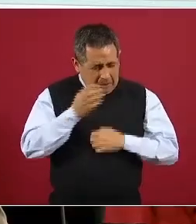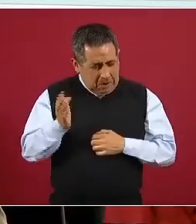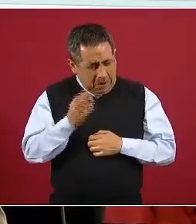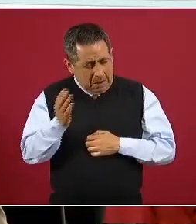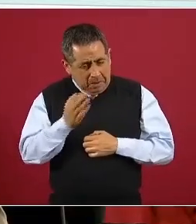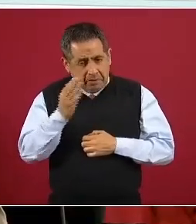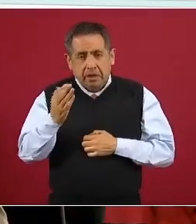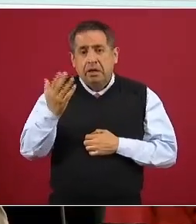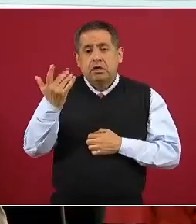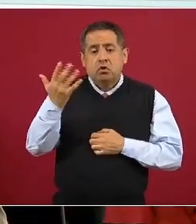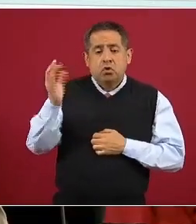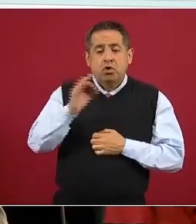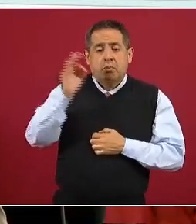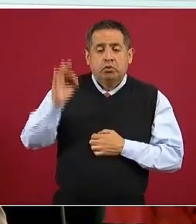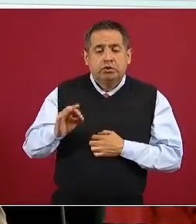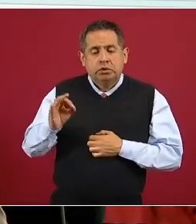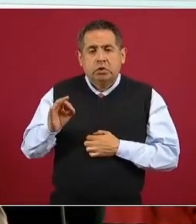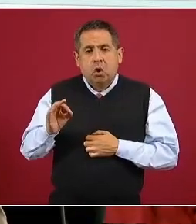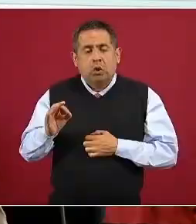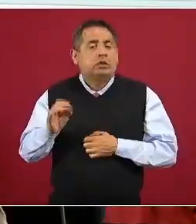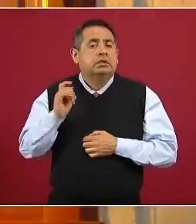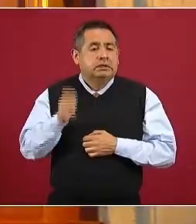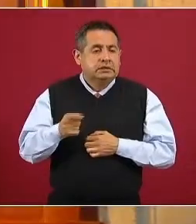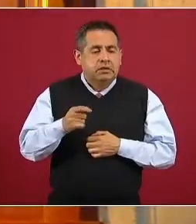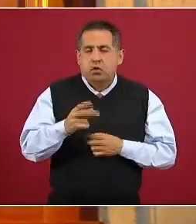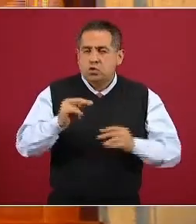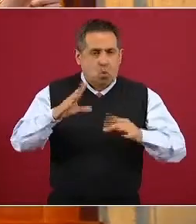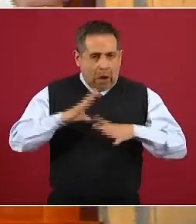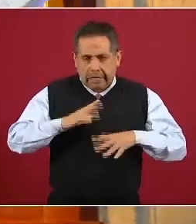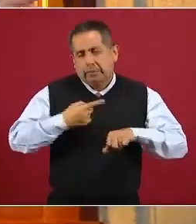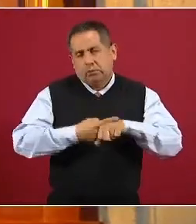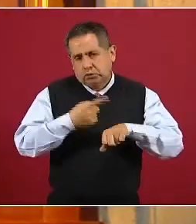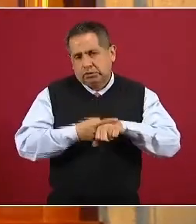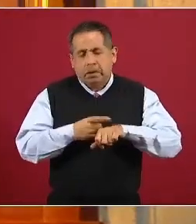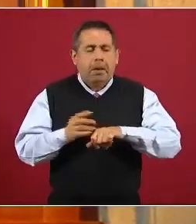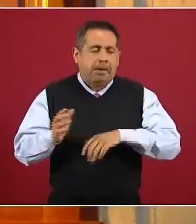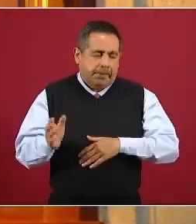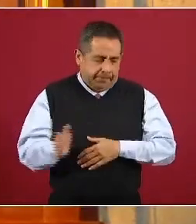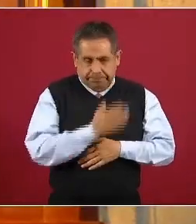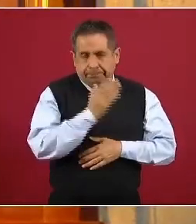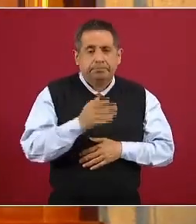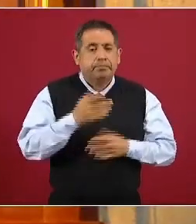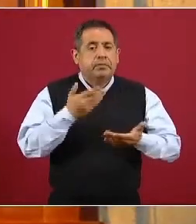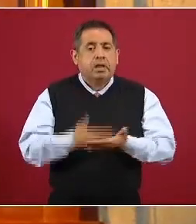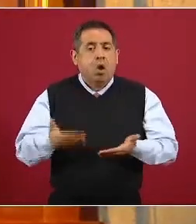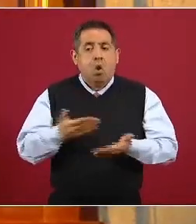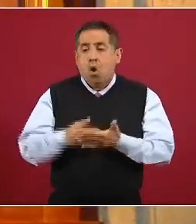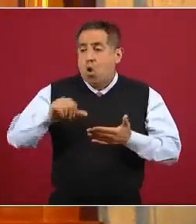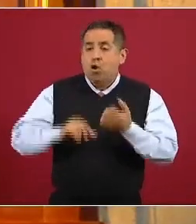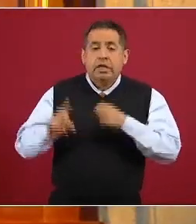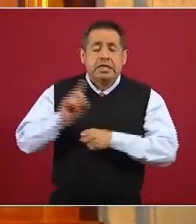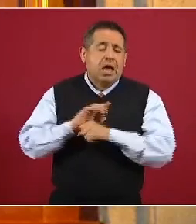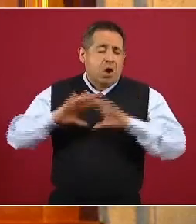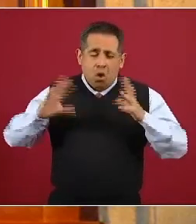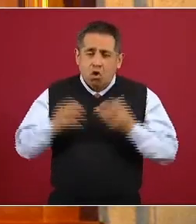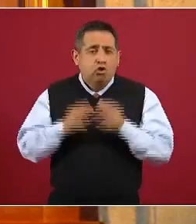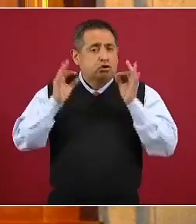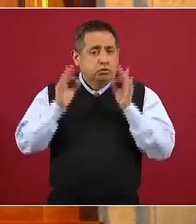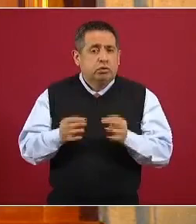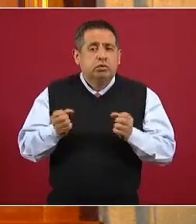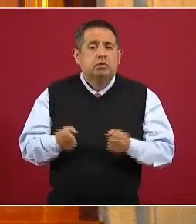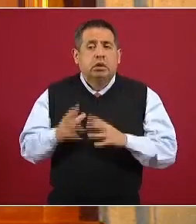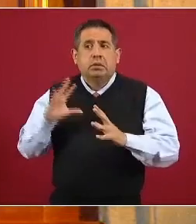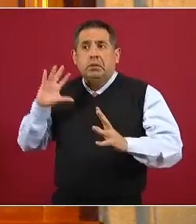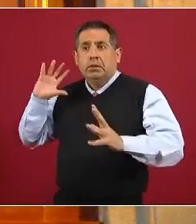el 50% de ellas ya dio un resultado negativo, y para el día de hoy los casos confirmados acumulados, es decir,